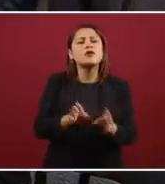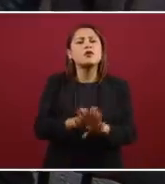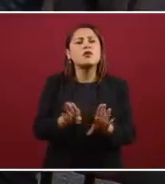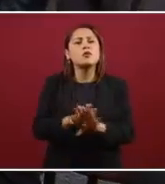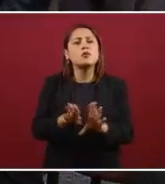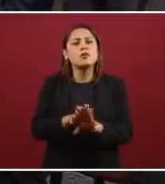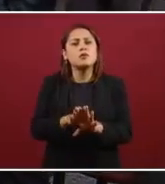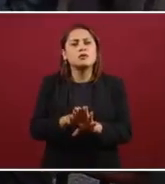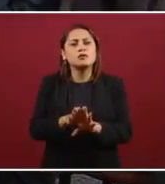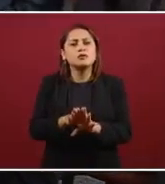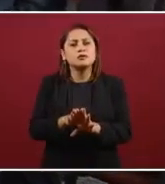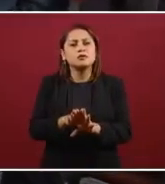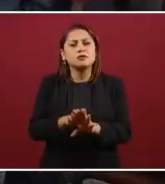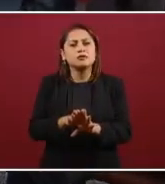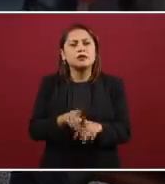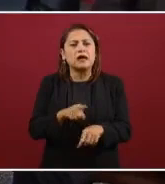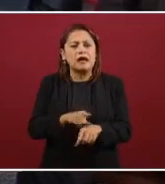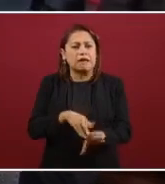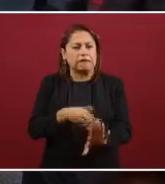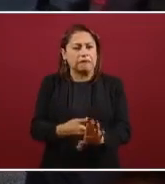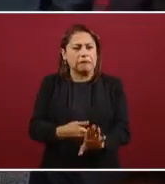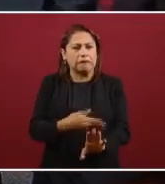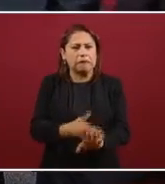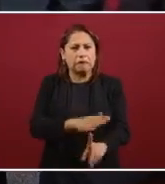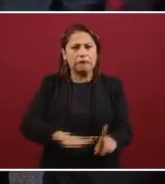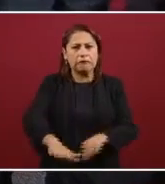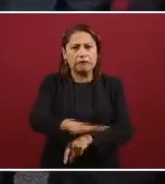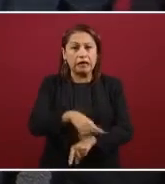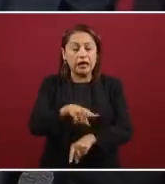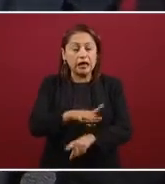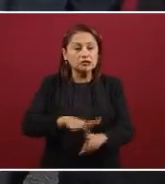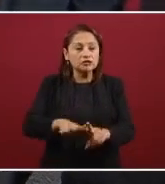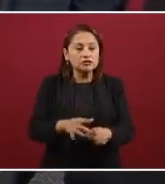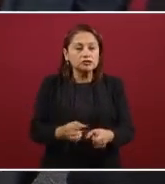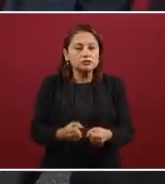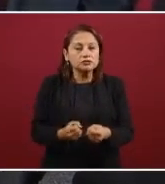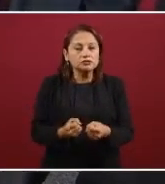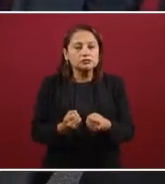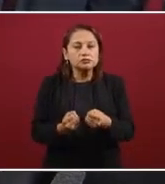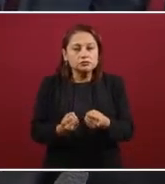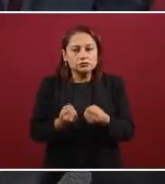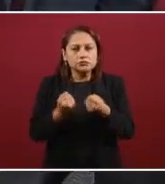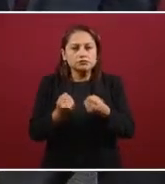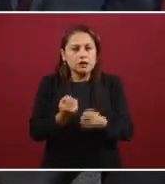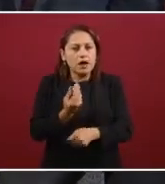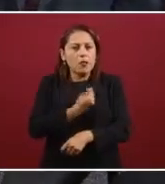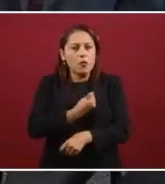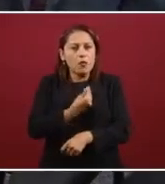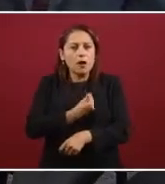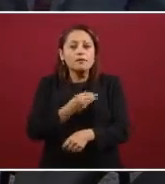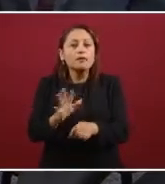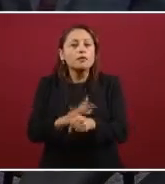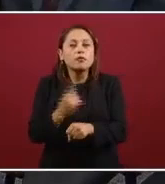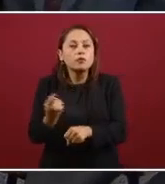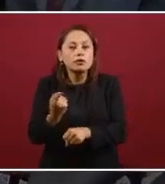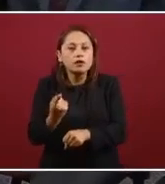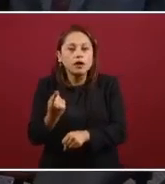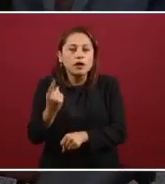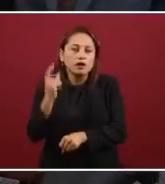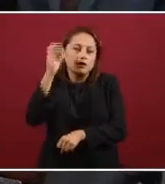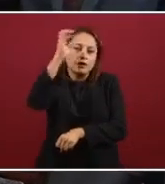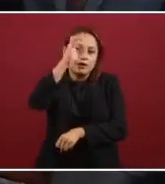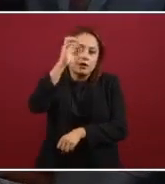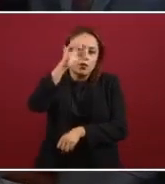valores culturales, morales, espirituales, por la cohesión de las